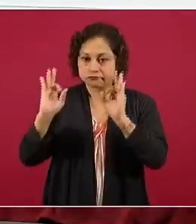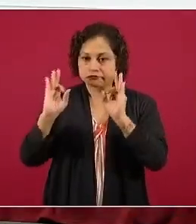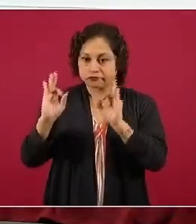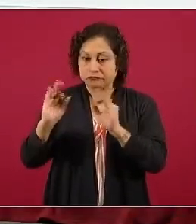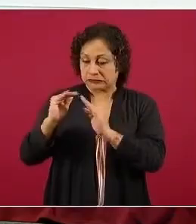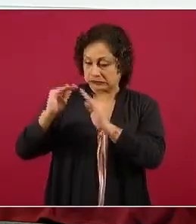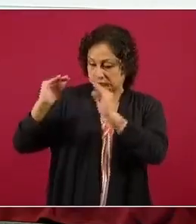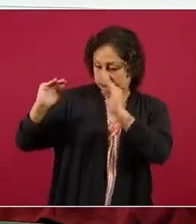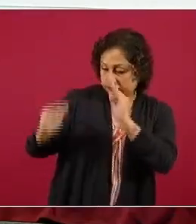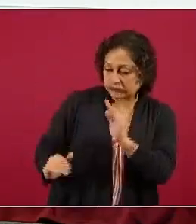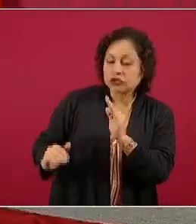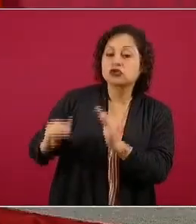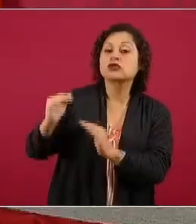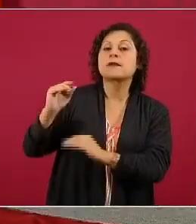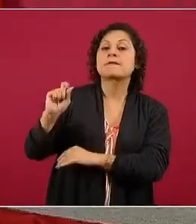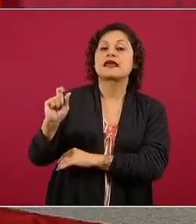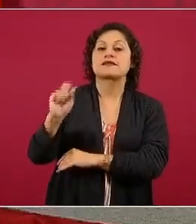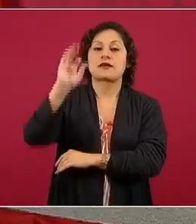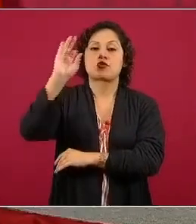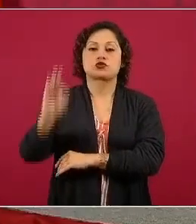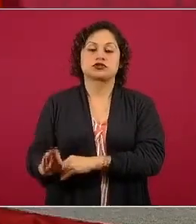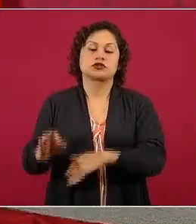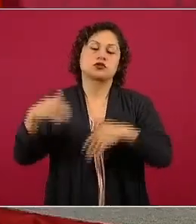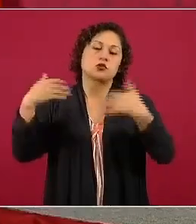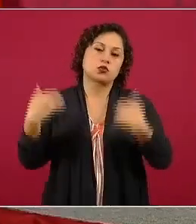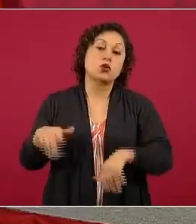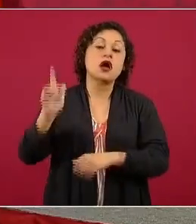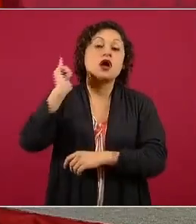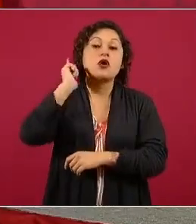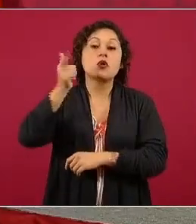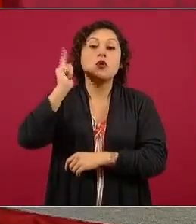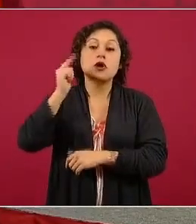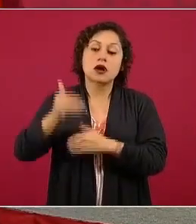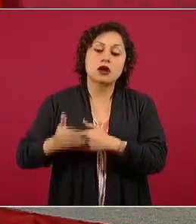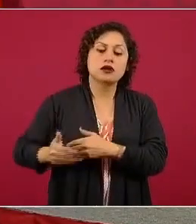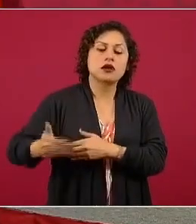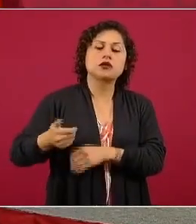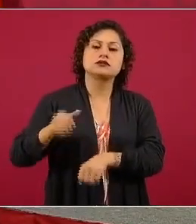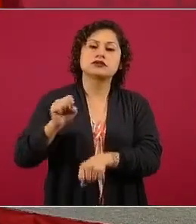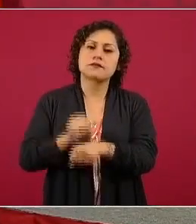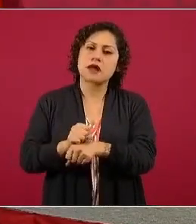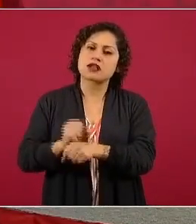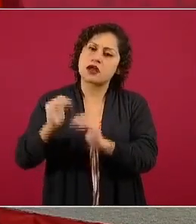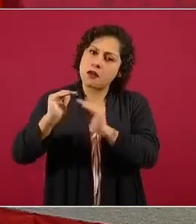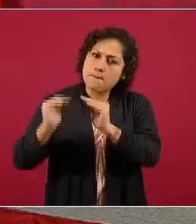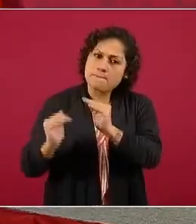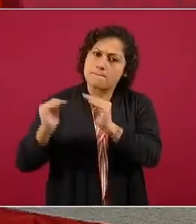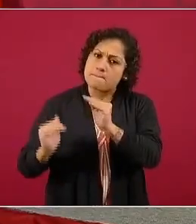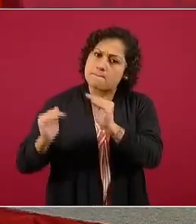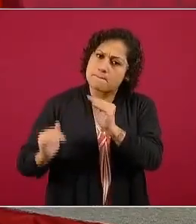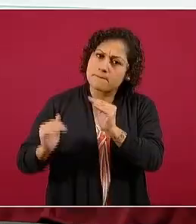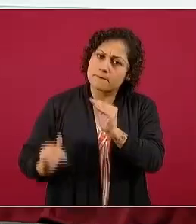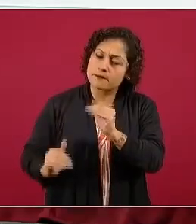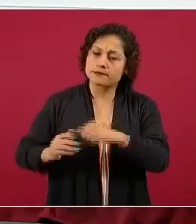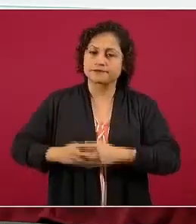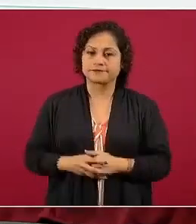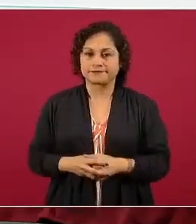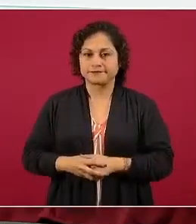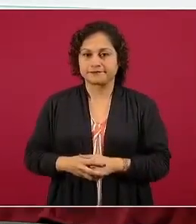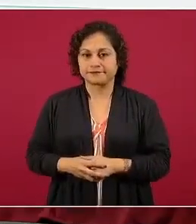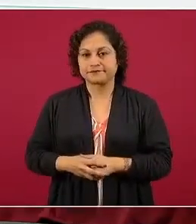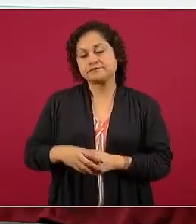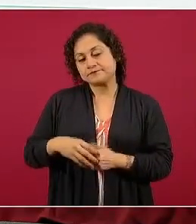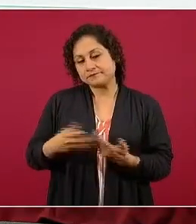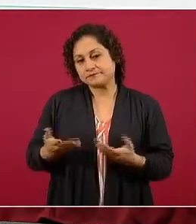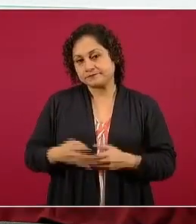del 20%, por lo que es muy probable que esta tendencia de descenso se mantenga y esperemos que se mantenga para las